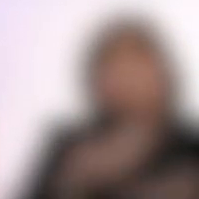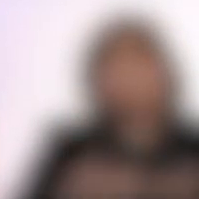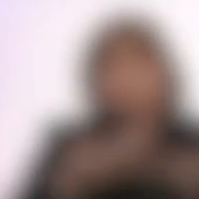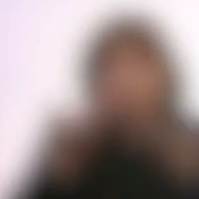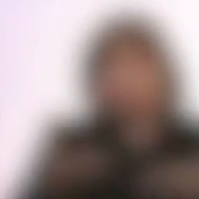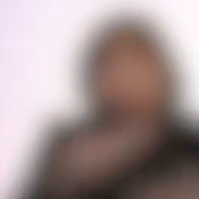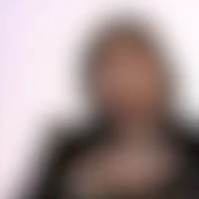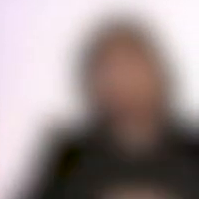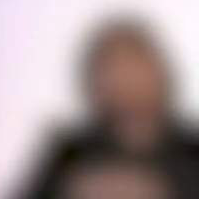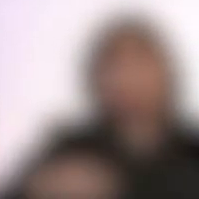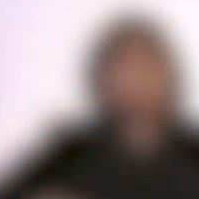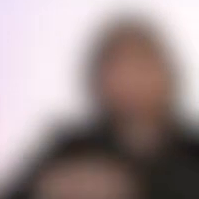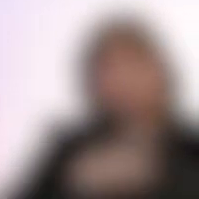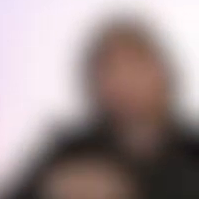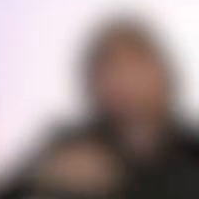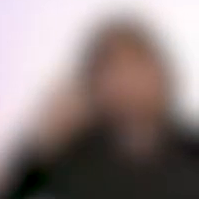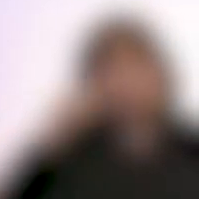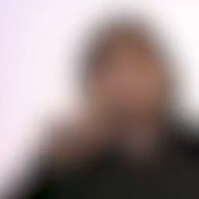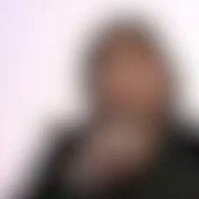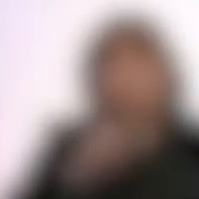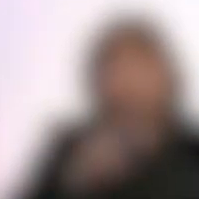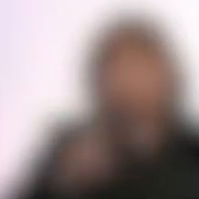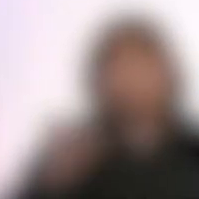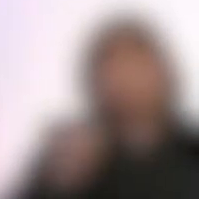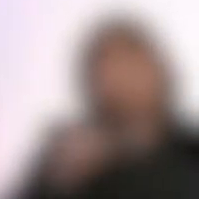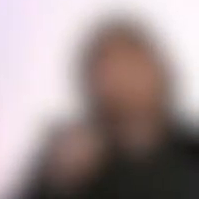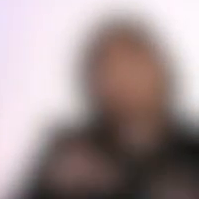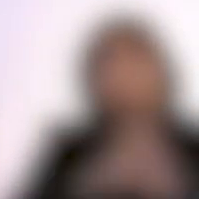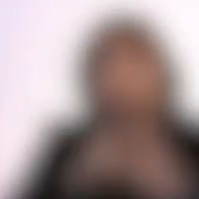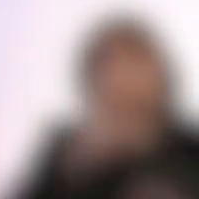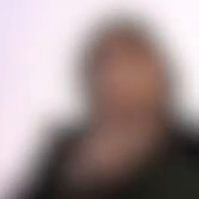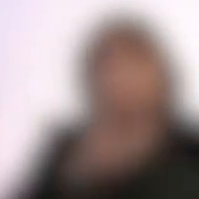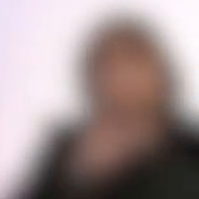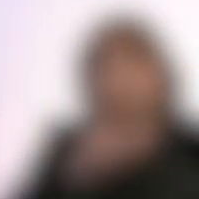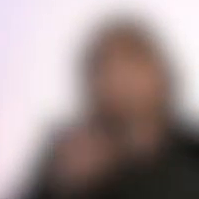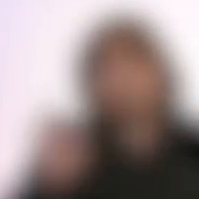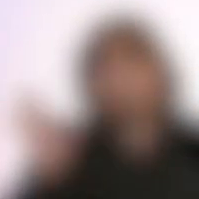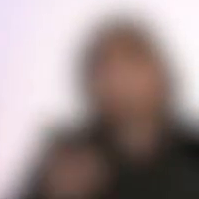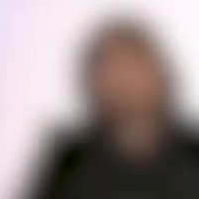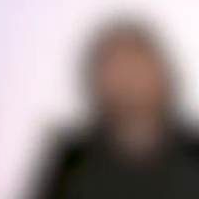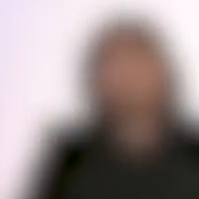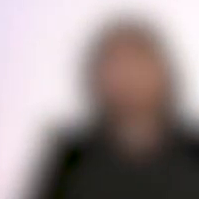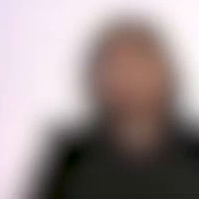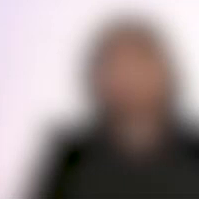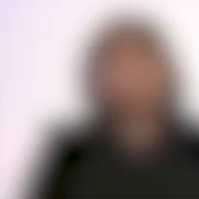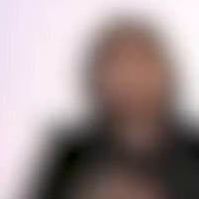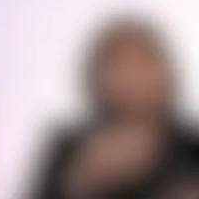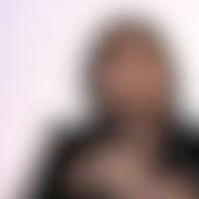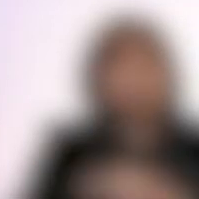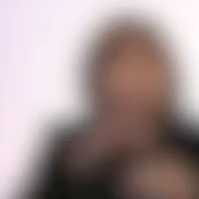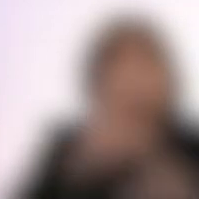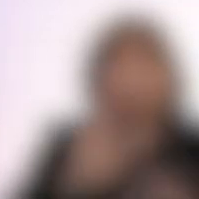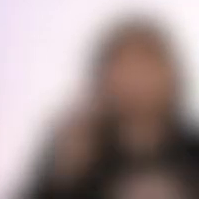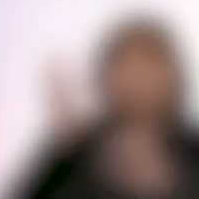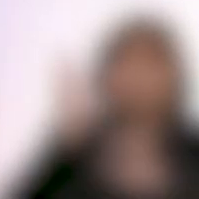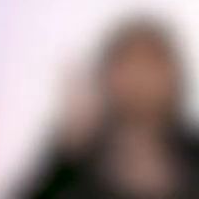el ejecutivo para derogar la ley número 31 399 en su exposición